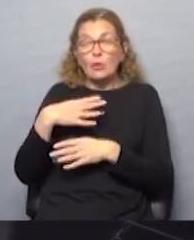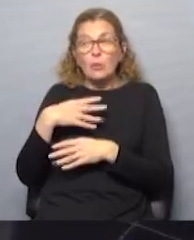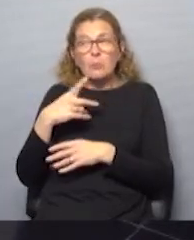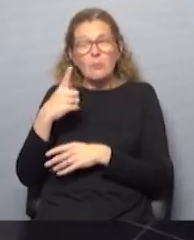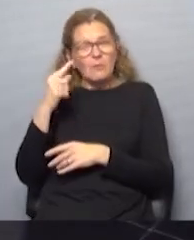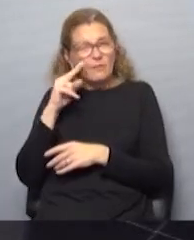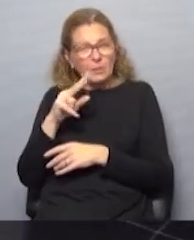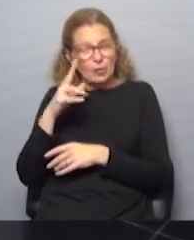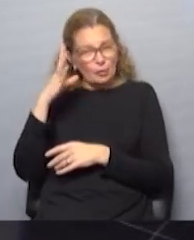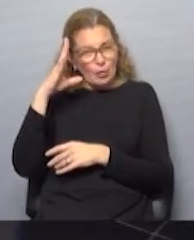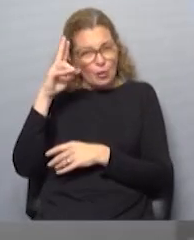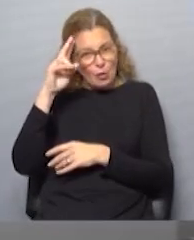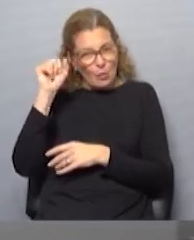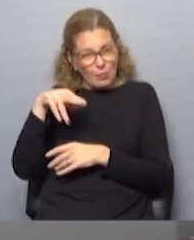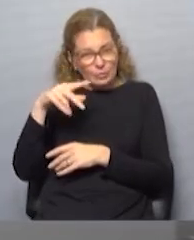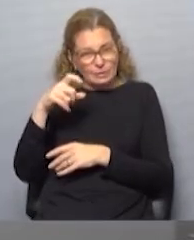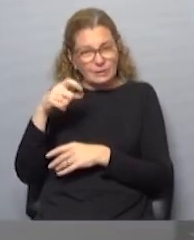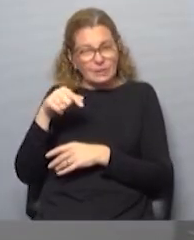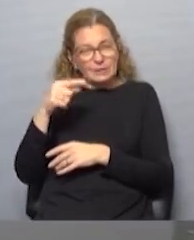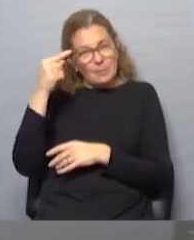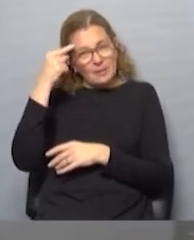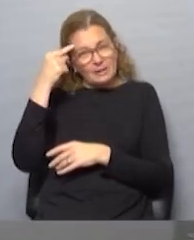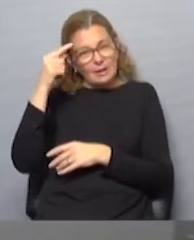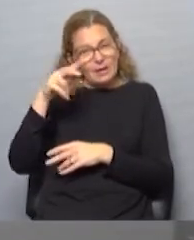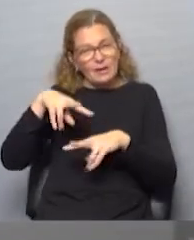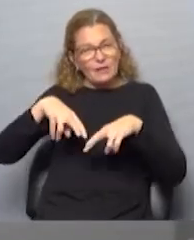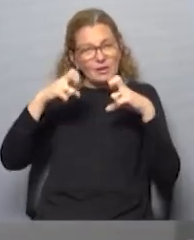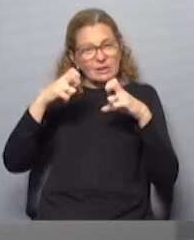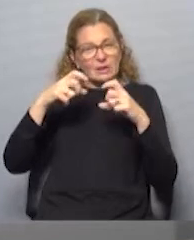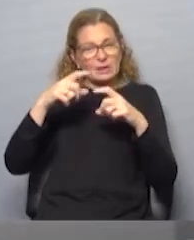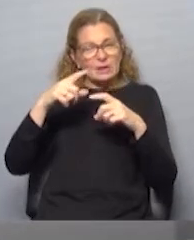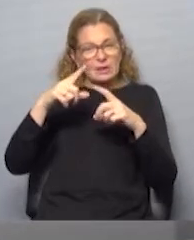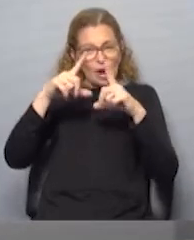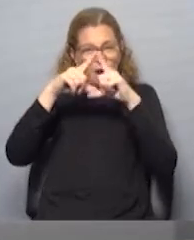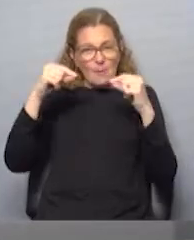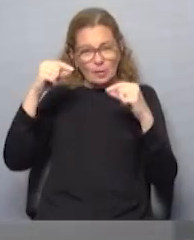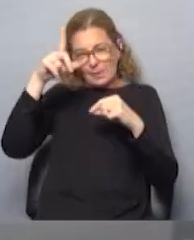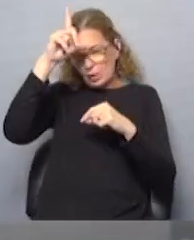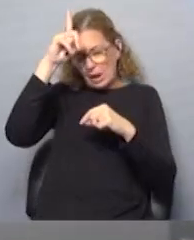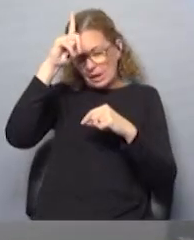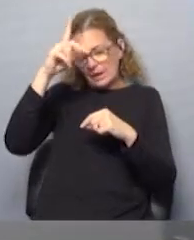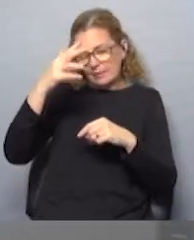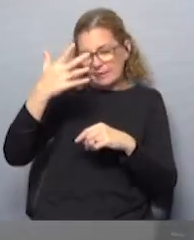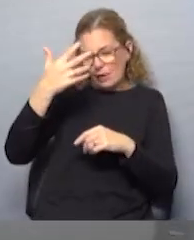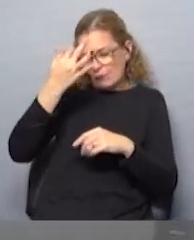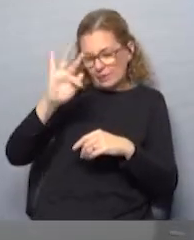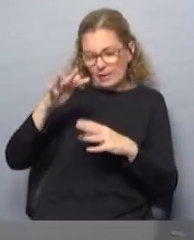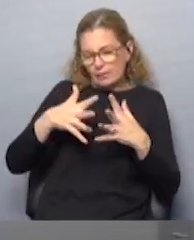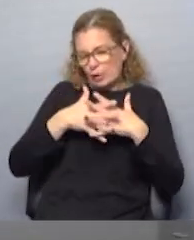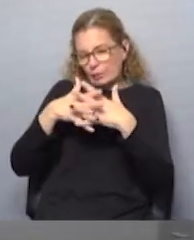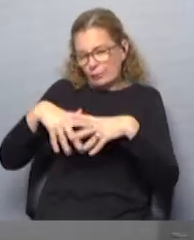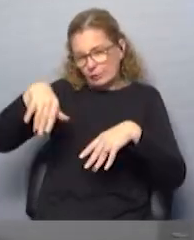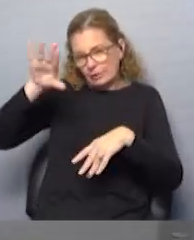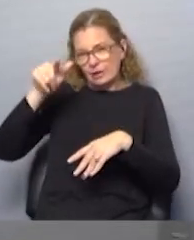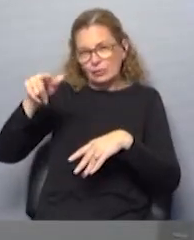amarrete para con la investigación se puede pensar bueno que investigan los japoneses los coreanos los alemanes los franceses los yanquis ellos